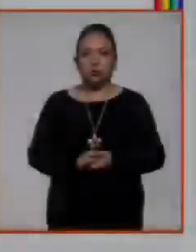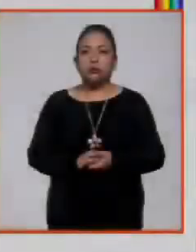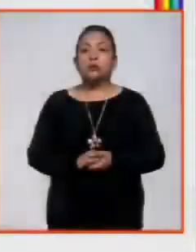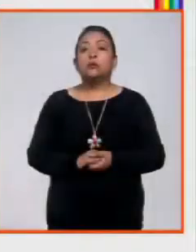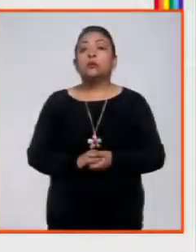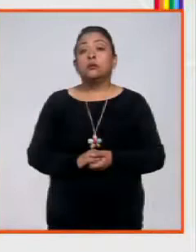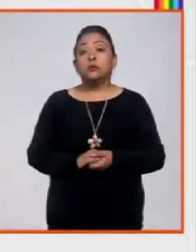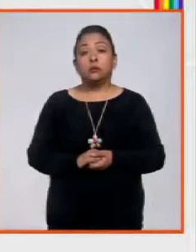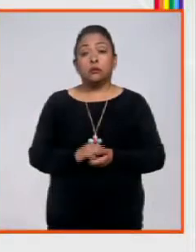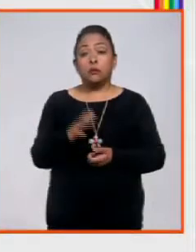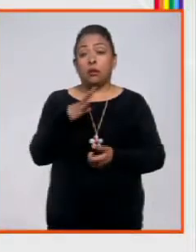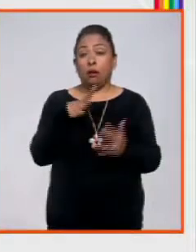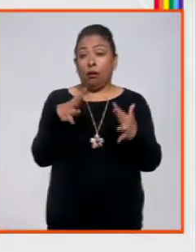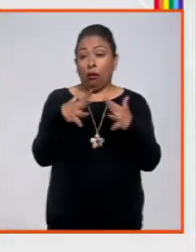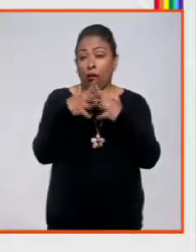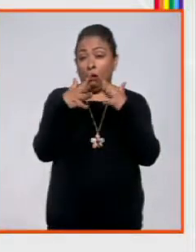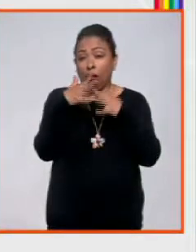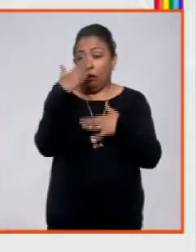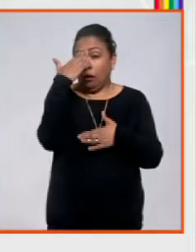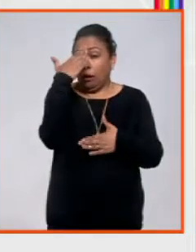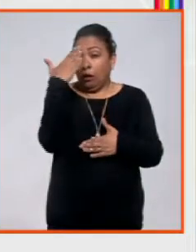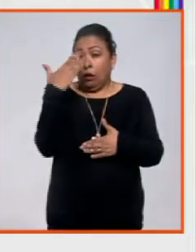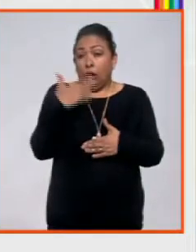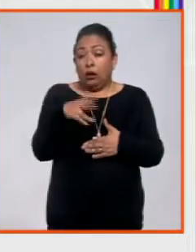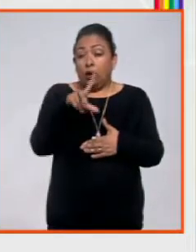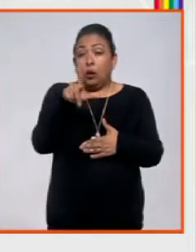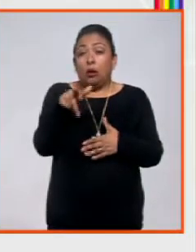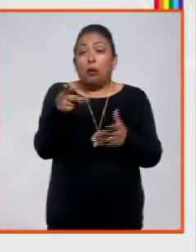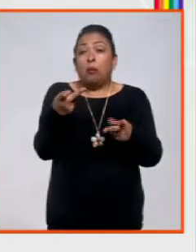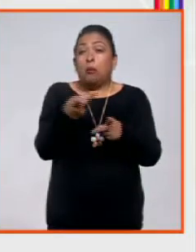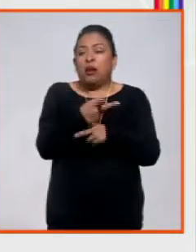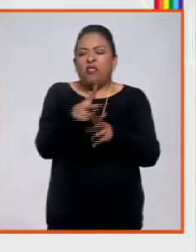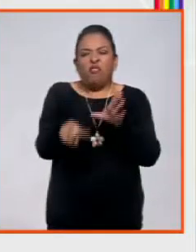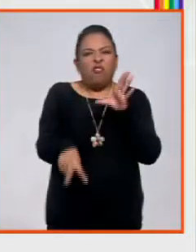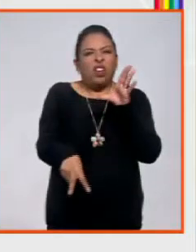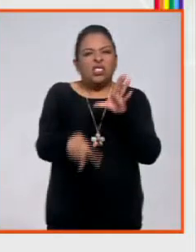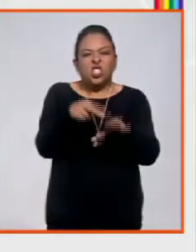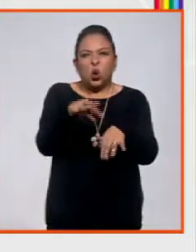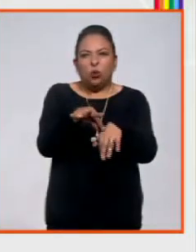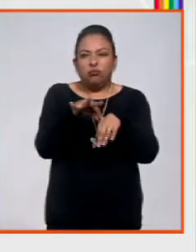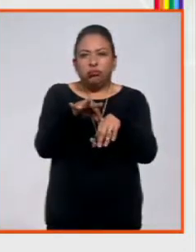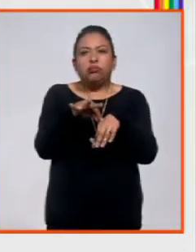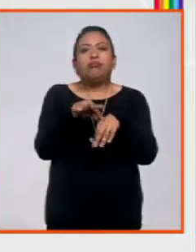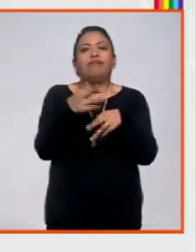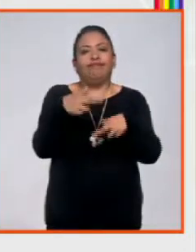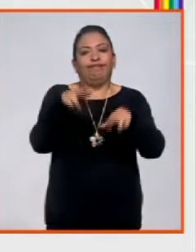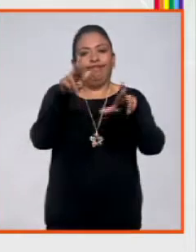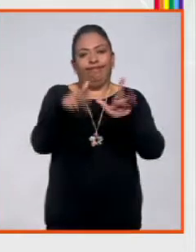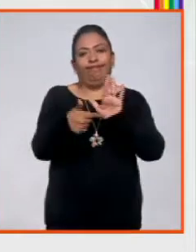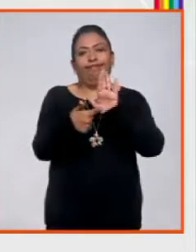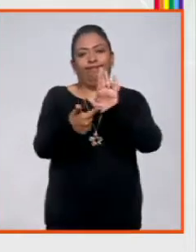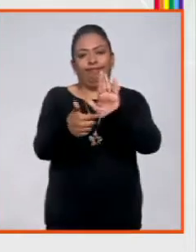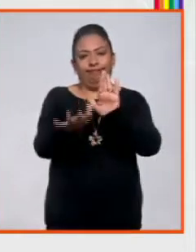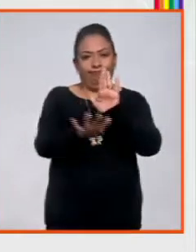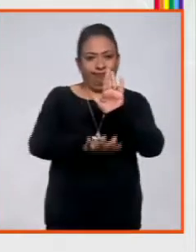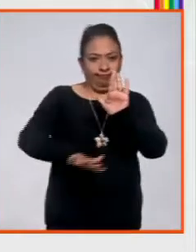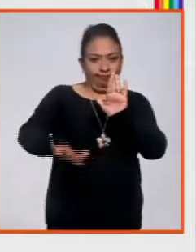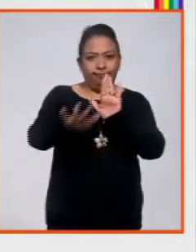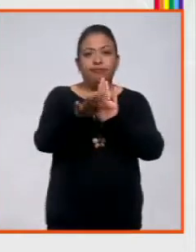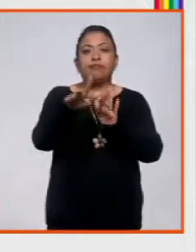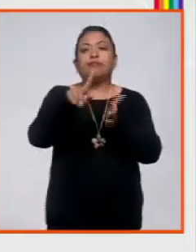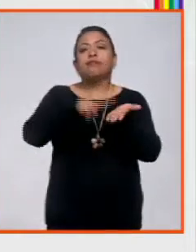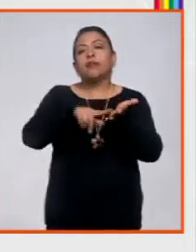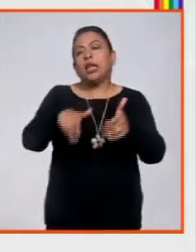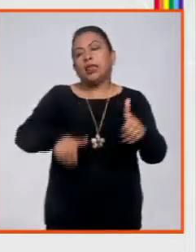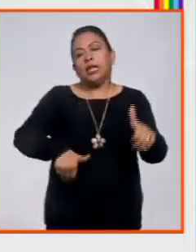los horrores de la guerra y el profundo vacío de quienes la han vivido se representan en un espacio en el teatro